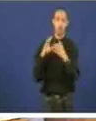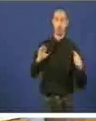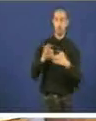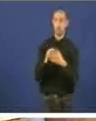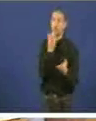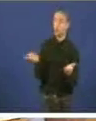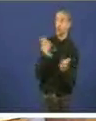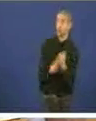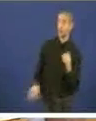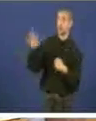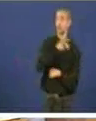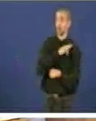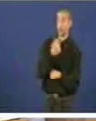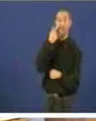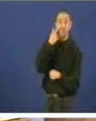Pero mire, señoría,